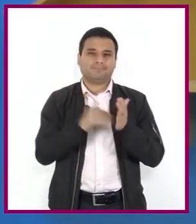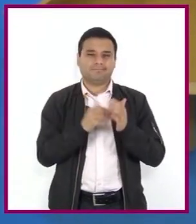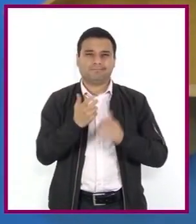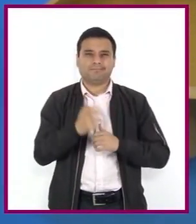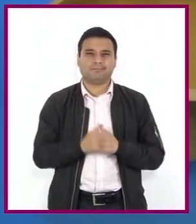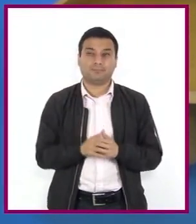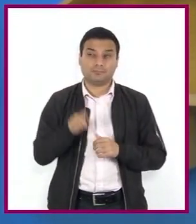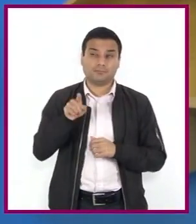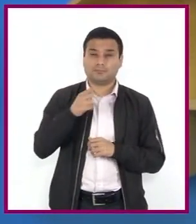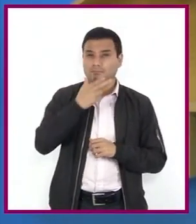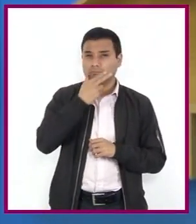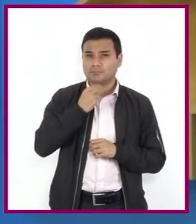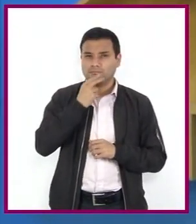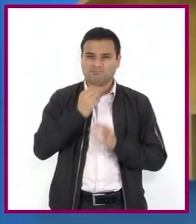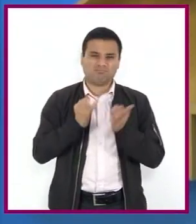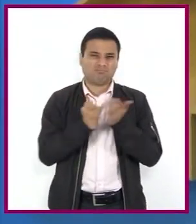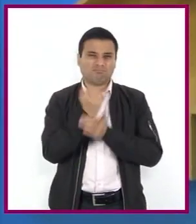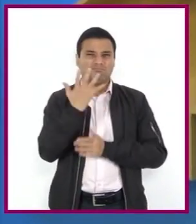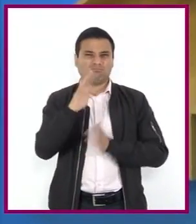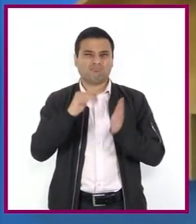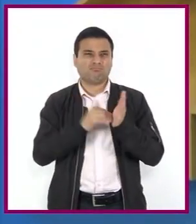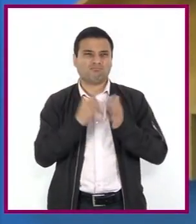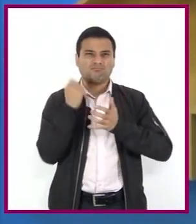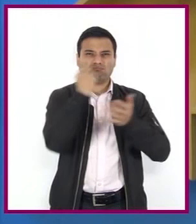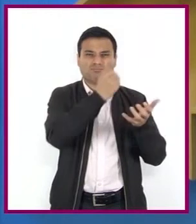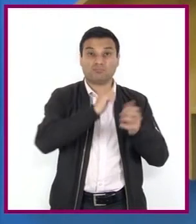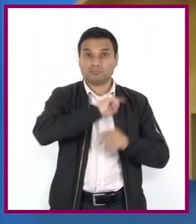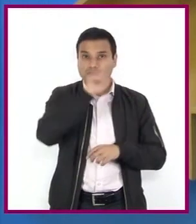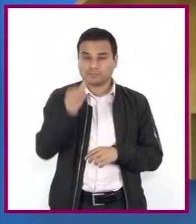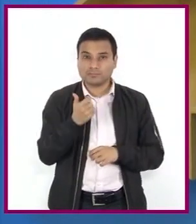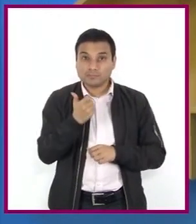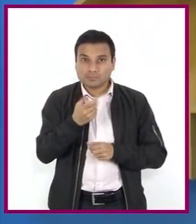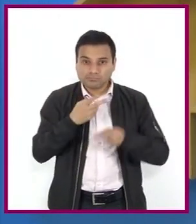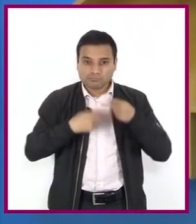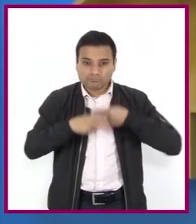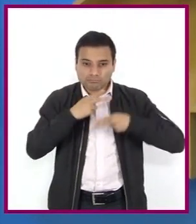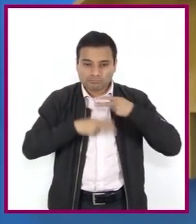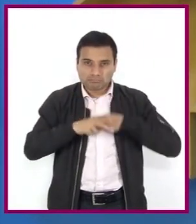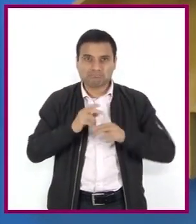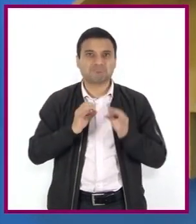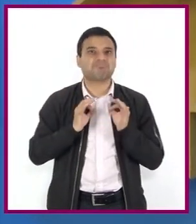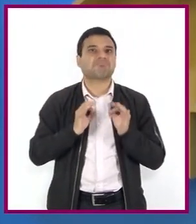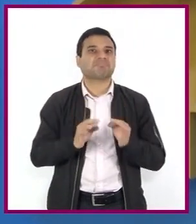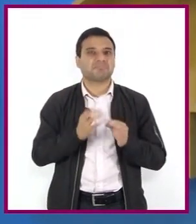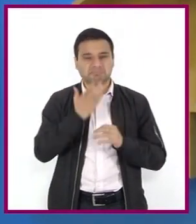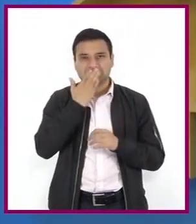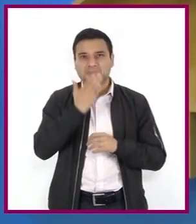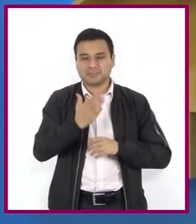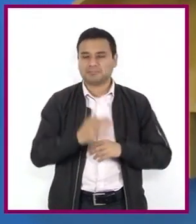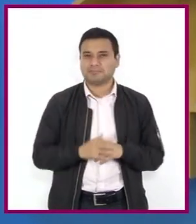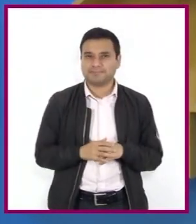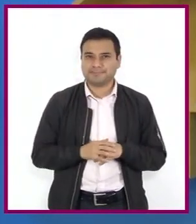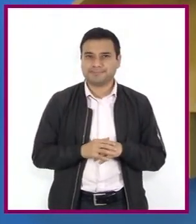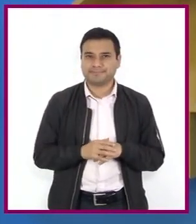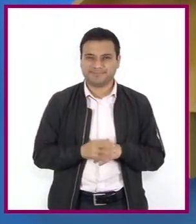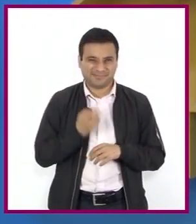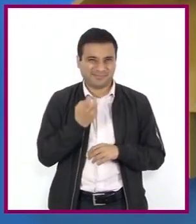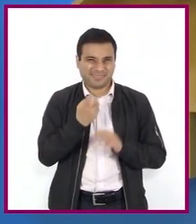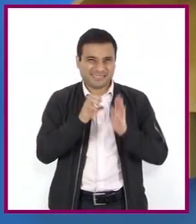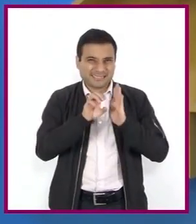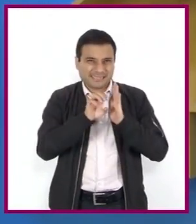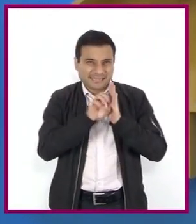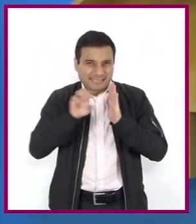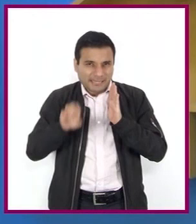decidió invertir los 10,000 y sus ganancias alcanzaron lo estimado por los especialistas. Con esta situación